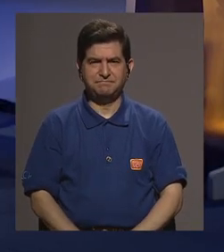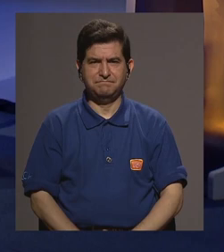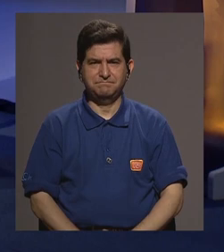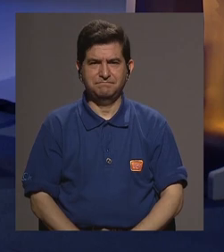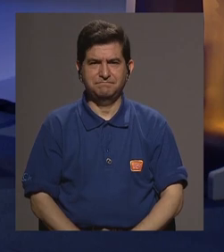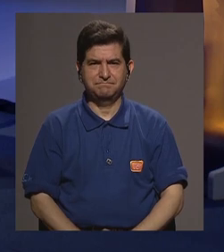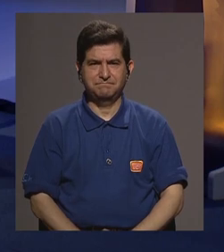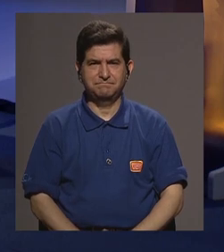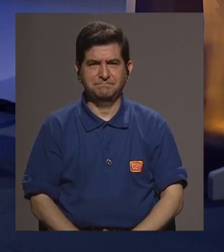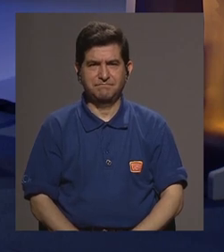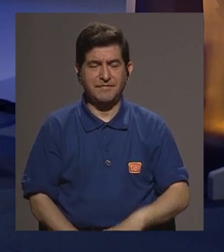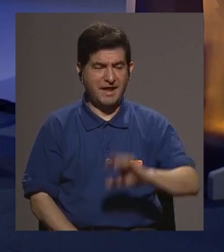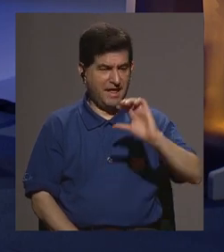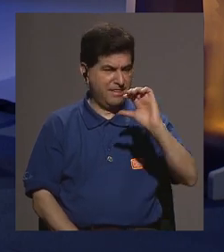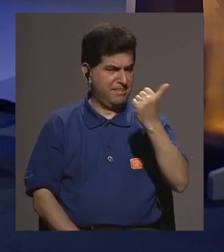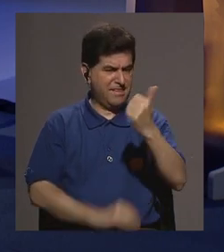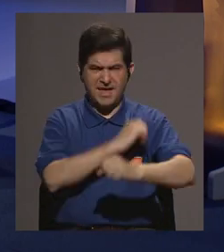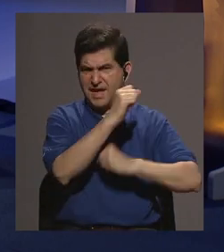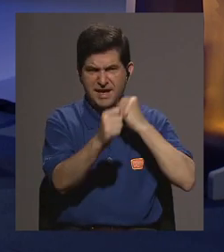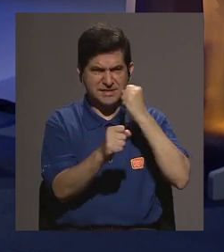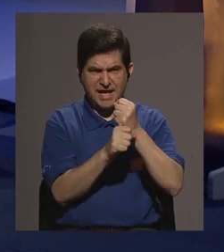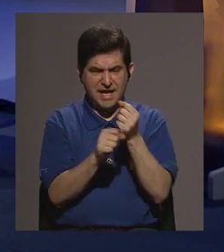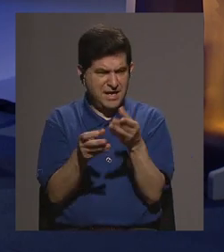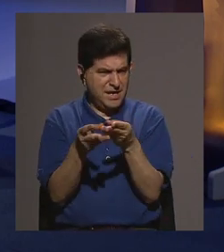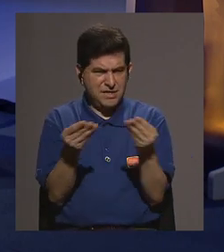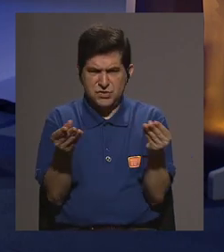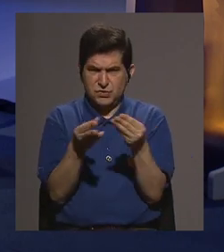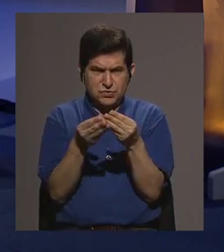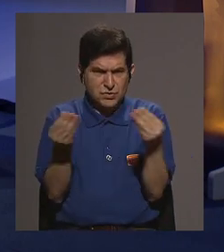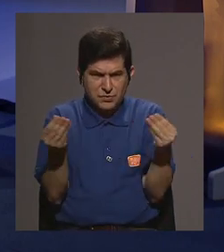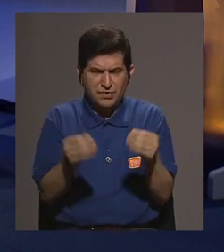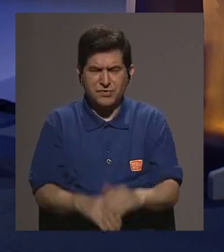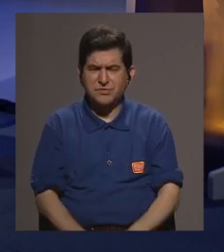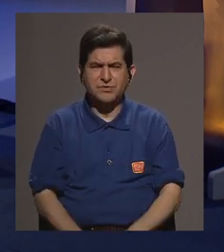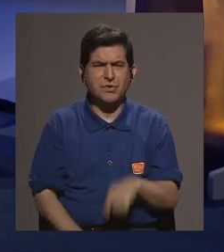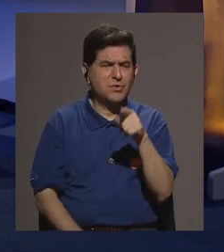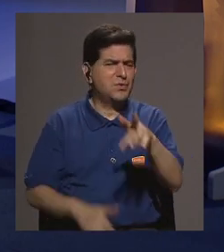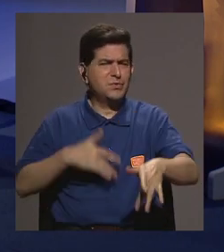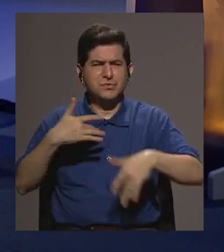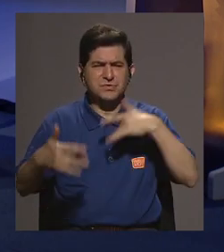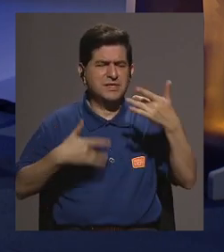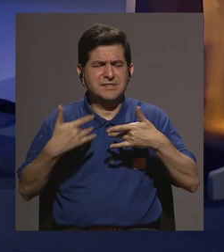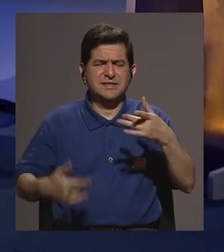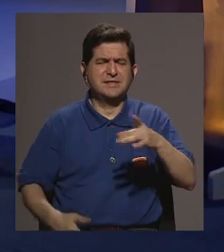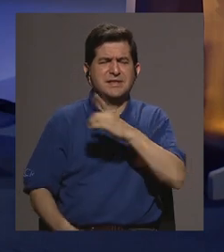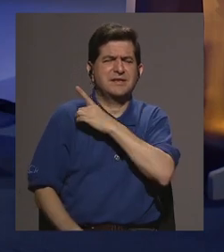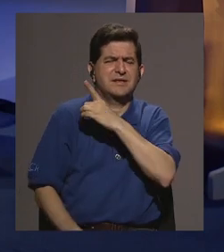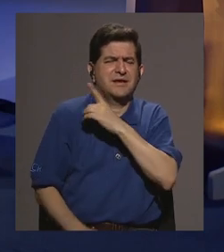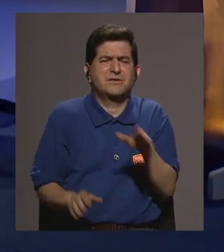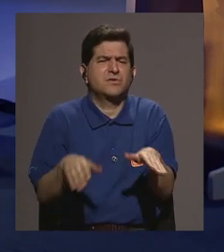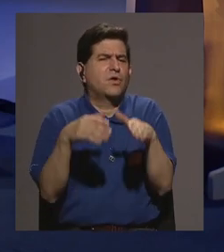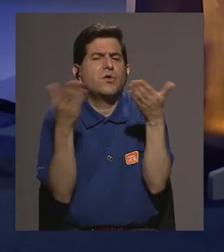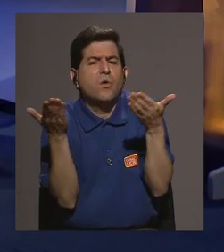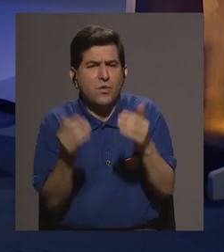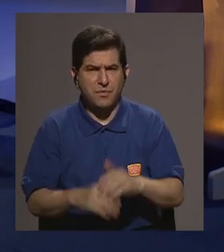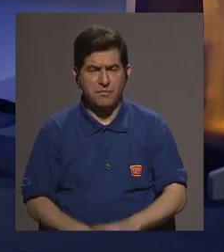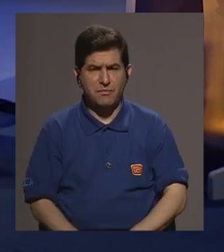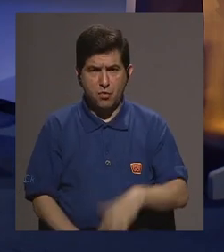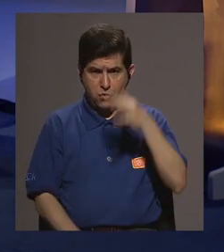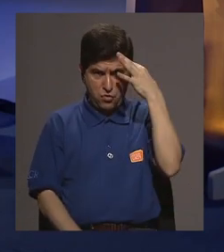como cómo han sido estos estos 10 años de producción como cómo te sentís como director